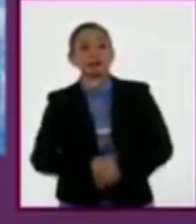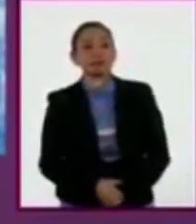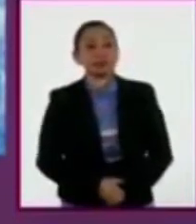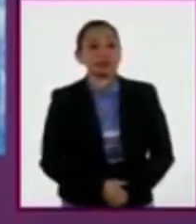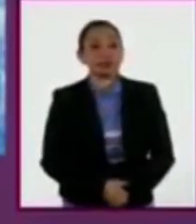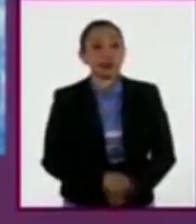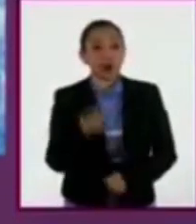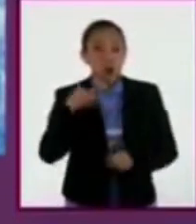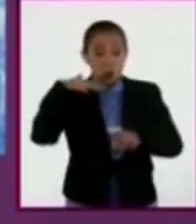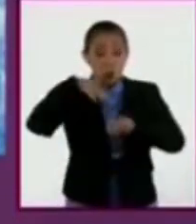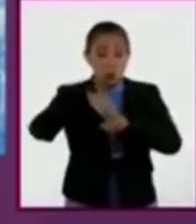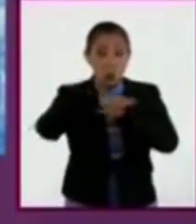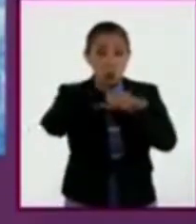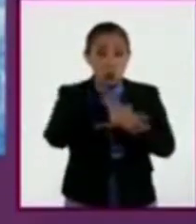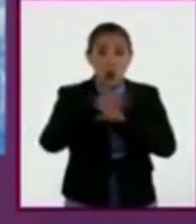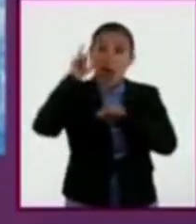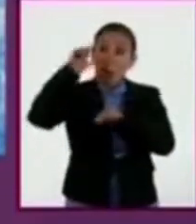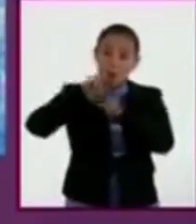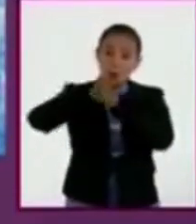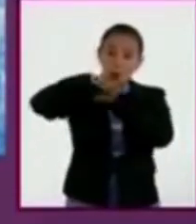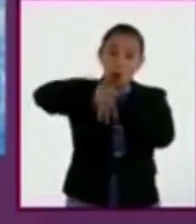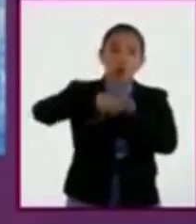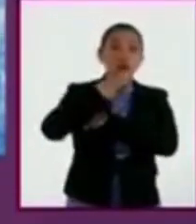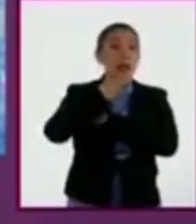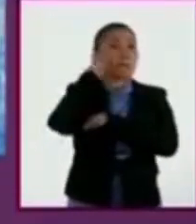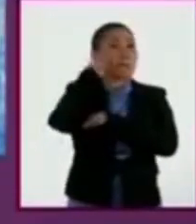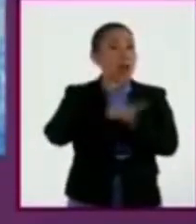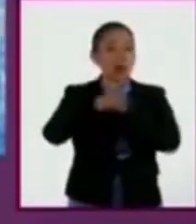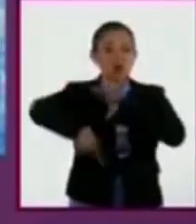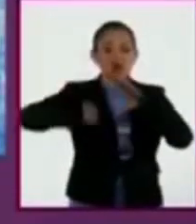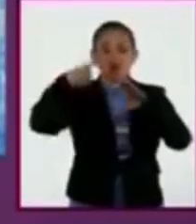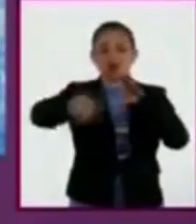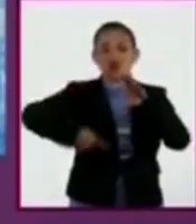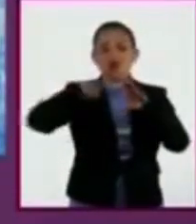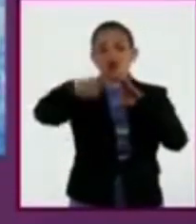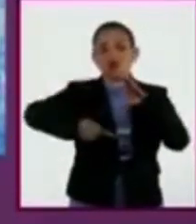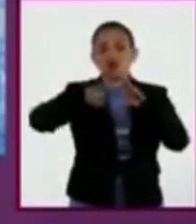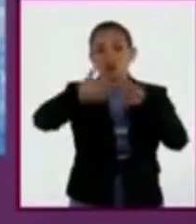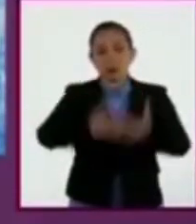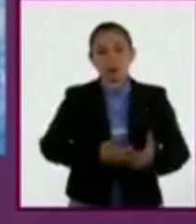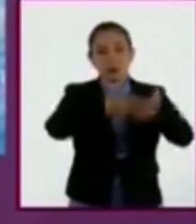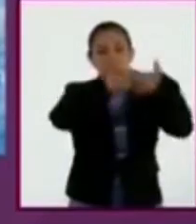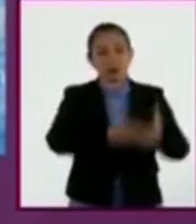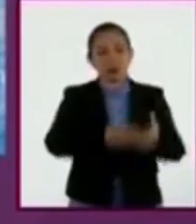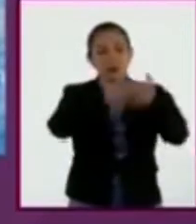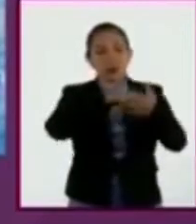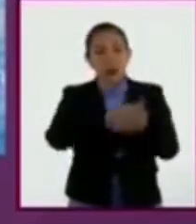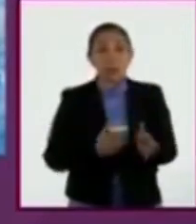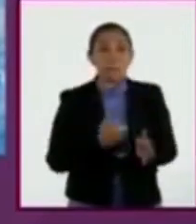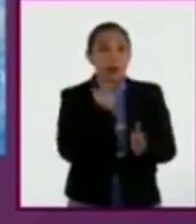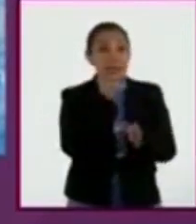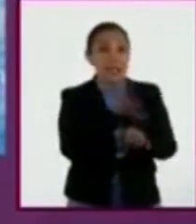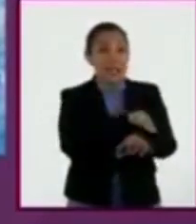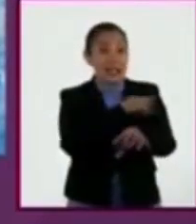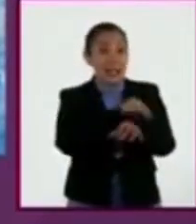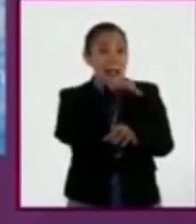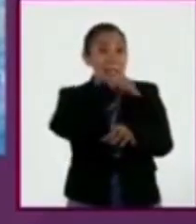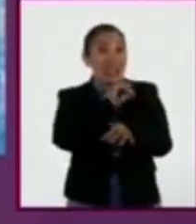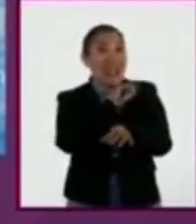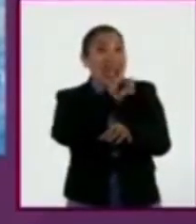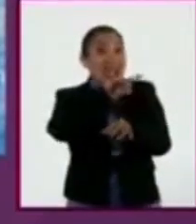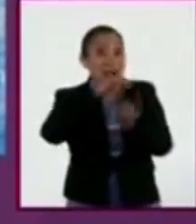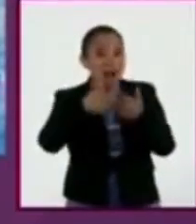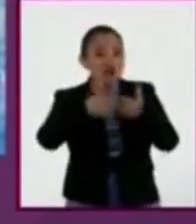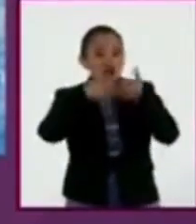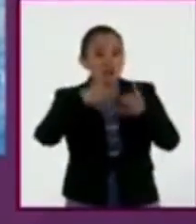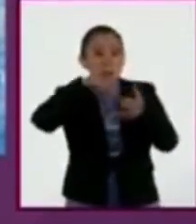Al caer, el agua de las cascadas se puede utilizar para mover las aspas de una turbina y así aprovechar la energía mecánica del agua